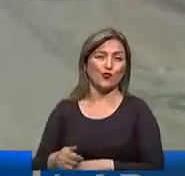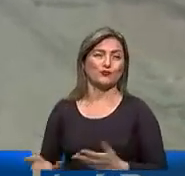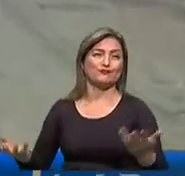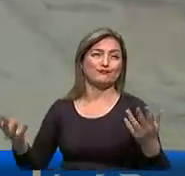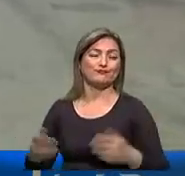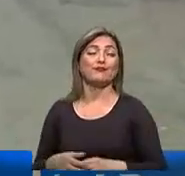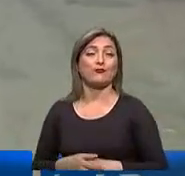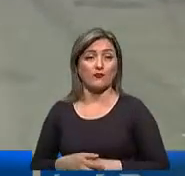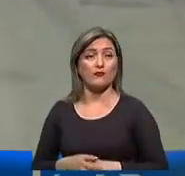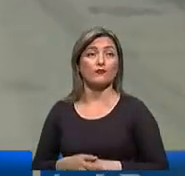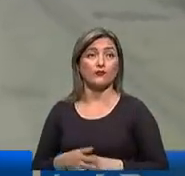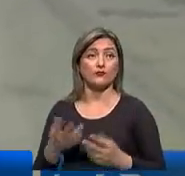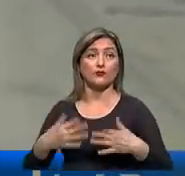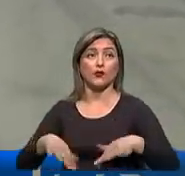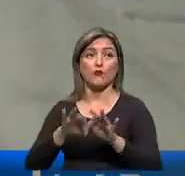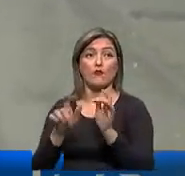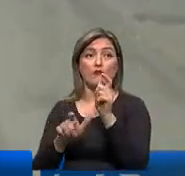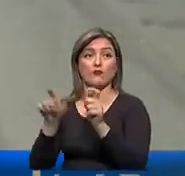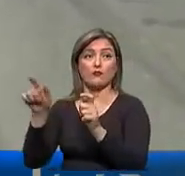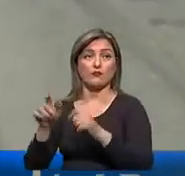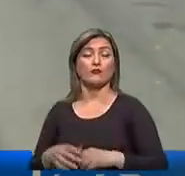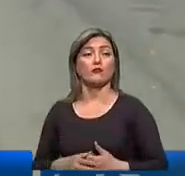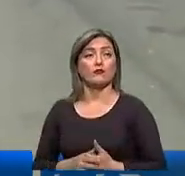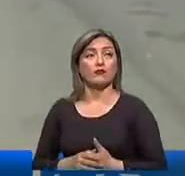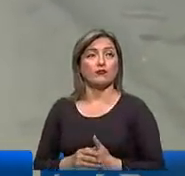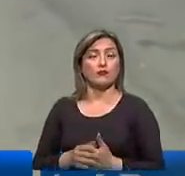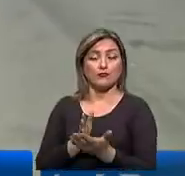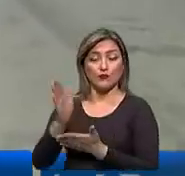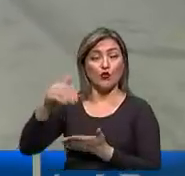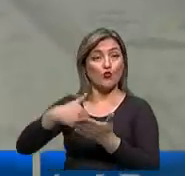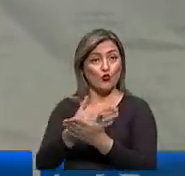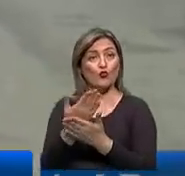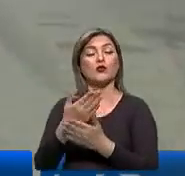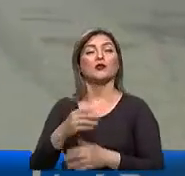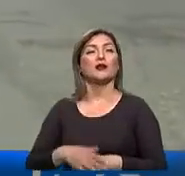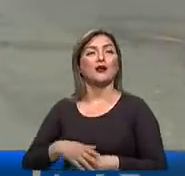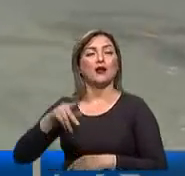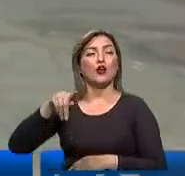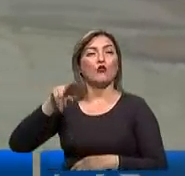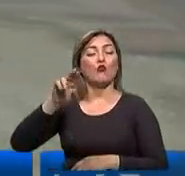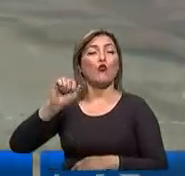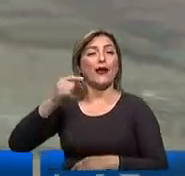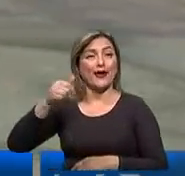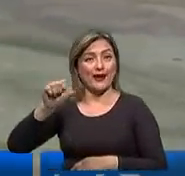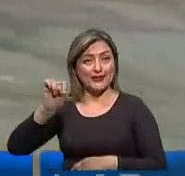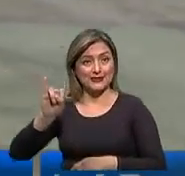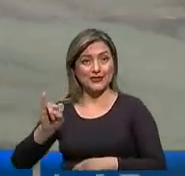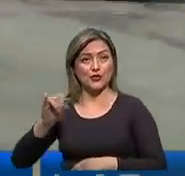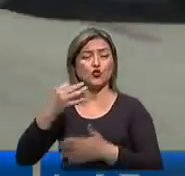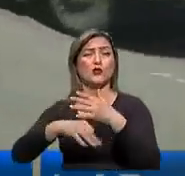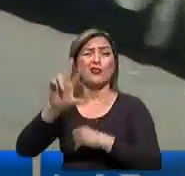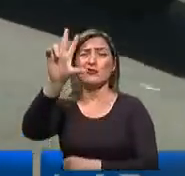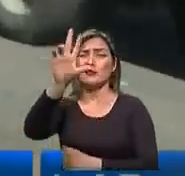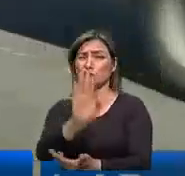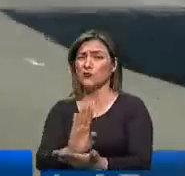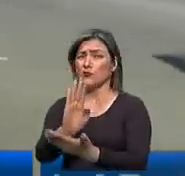esto es un acceso muy, muy importante para los vecinos, no solamente del barrio San Isidro de Puengasí, sino de 3 barrios más. Ahí tenemos